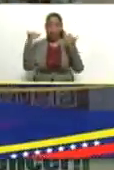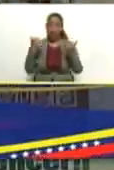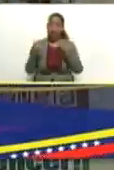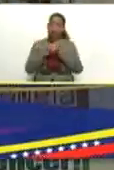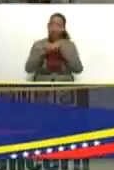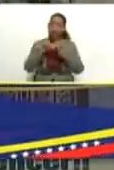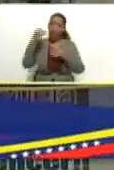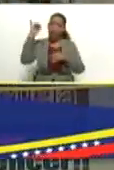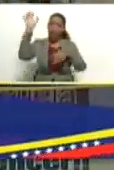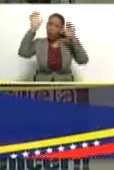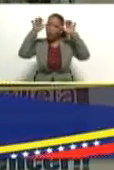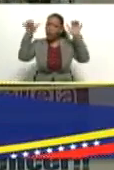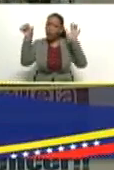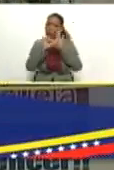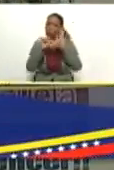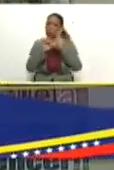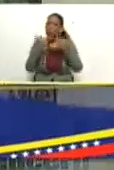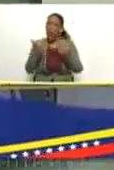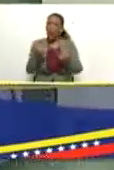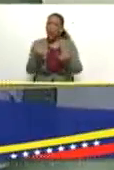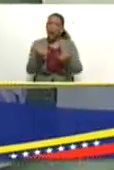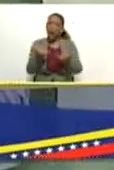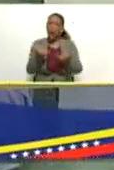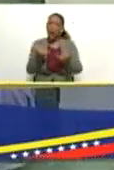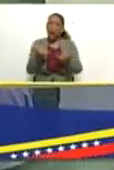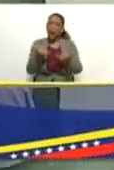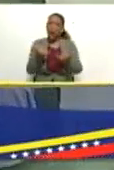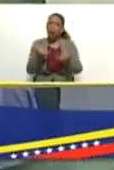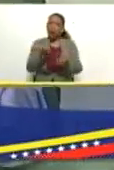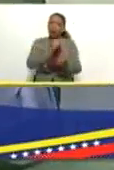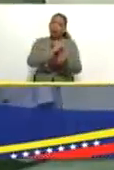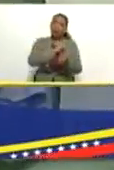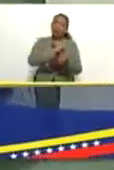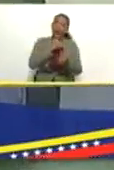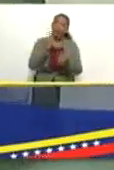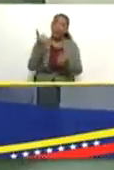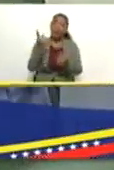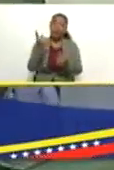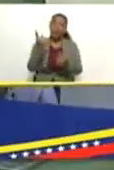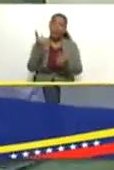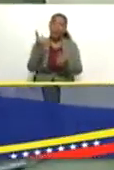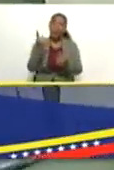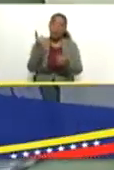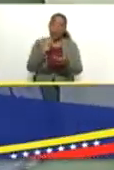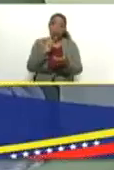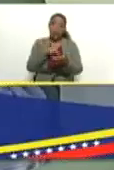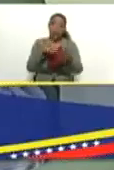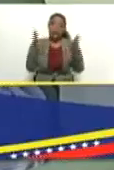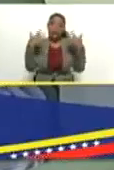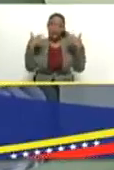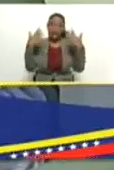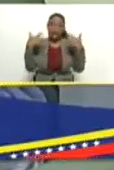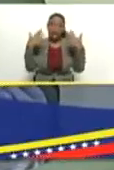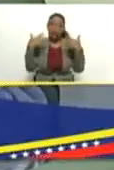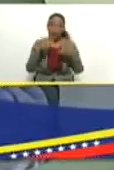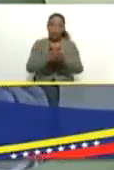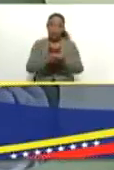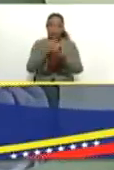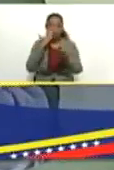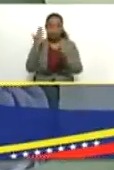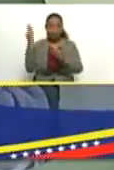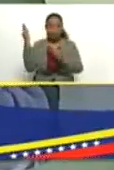Márquez? ¿Ah? Se espantaron, dice Márquez. ¿Ah? Y lo que llegó fue un calorón. Mira, alcalde,